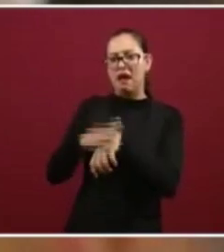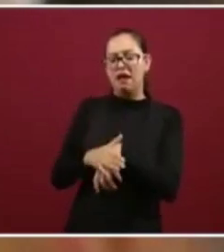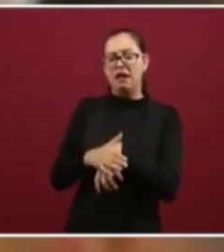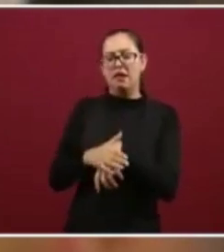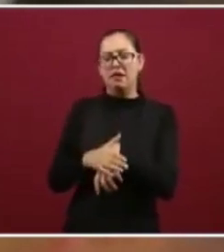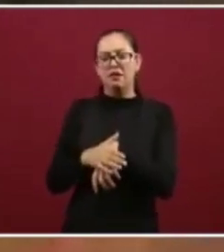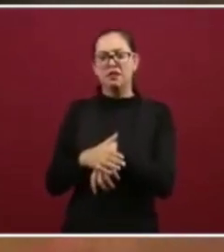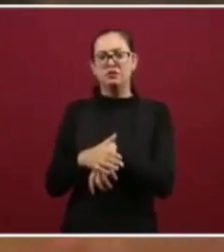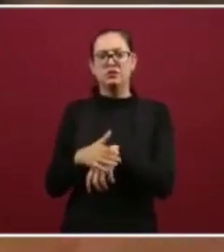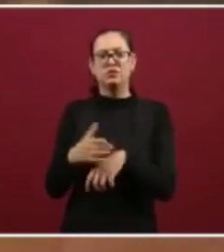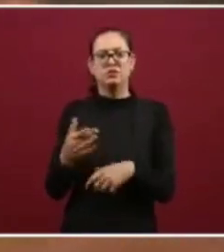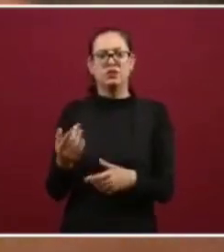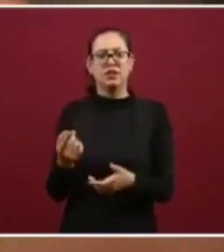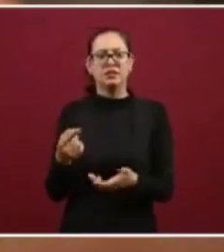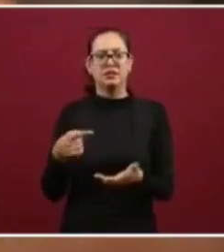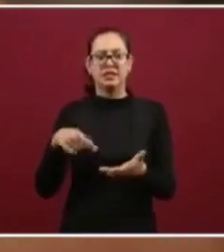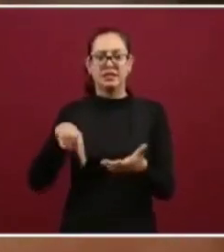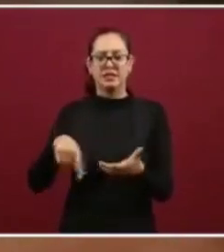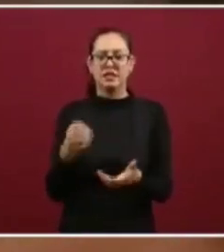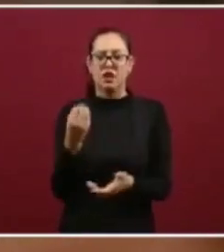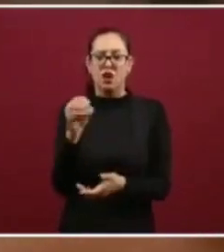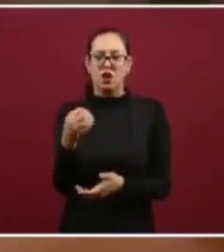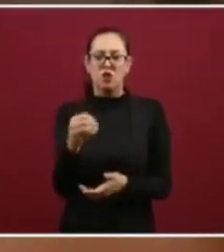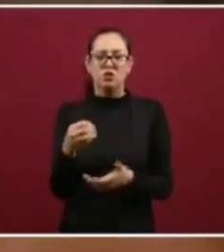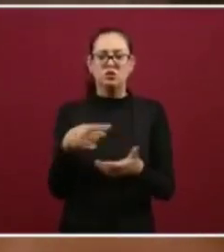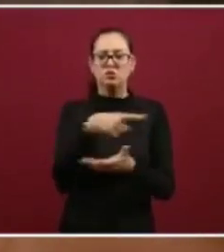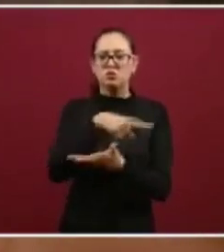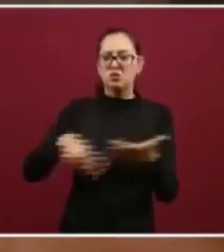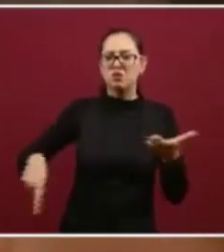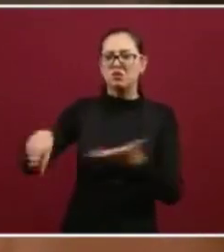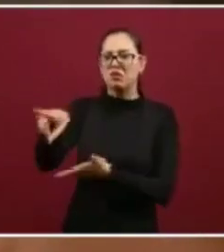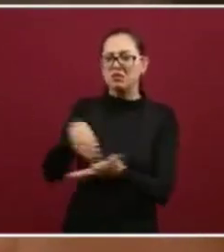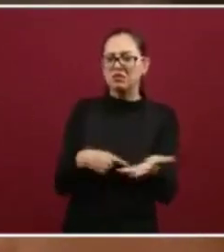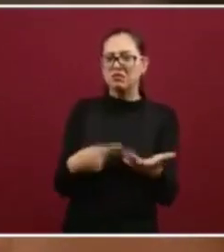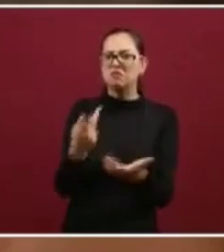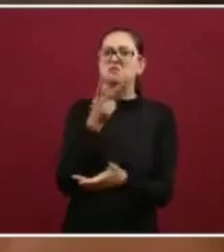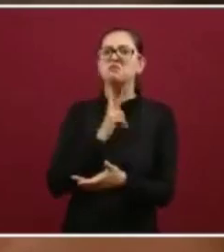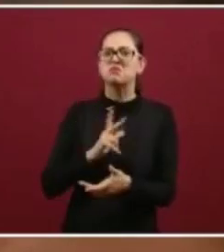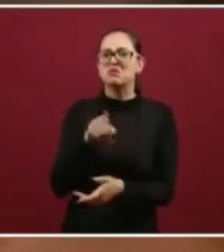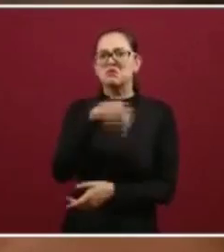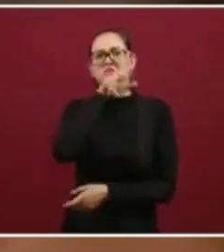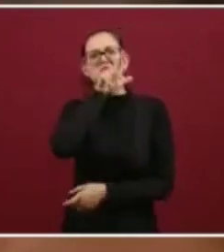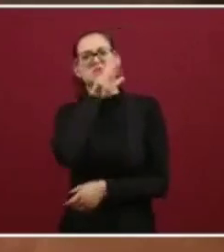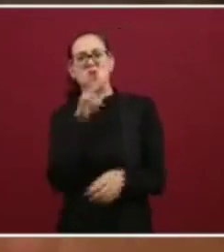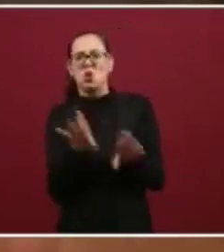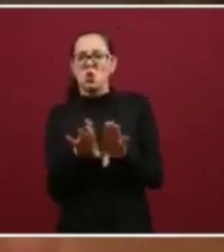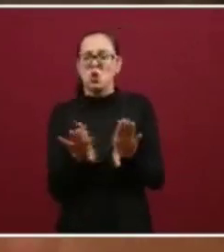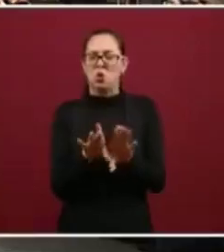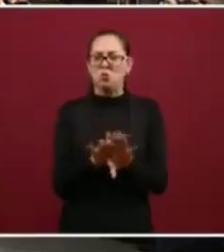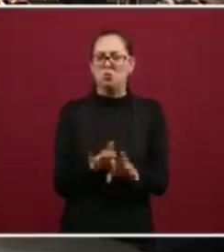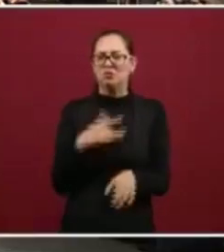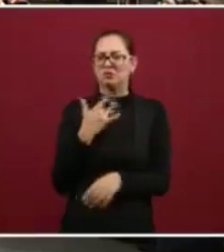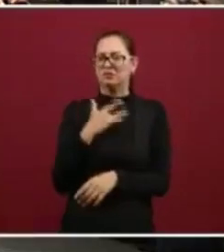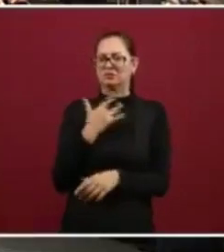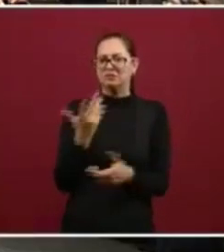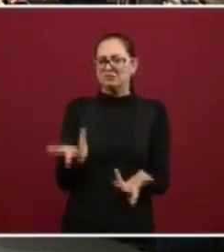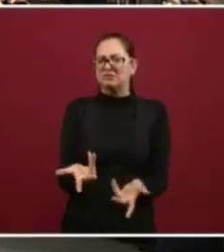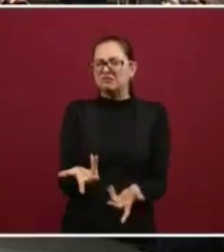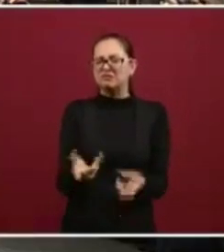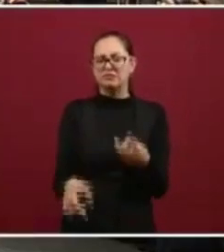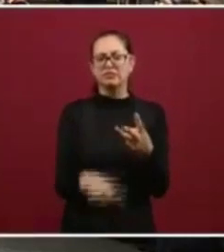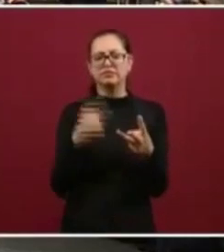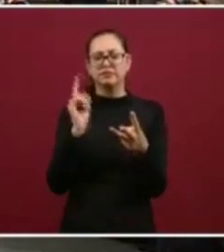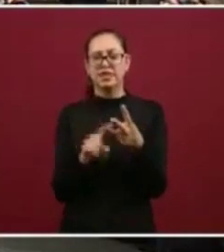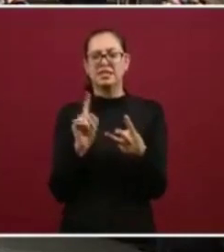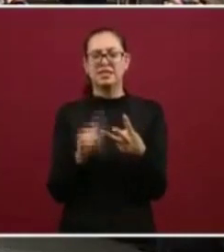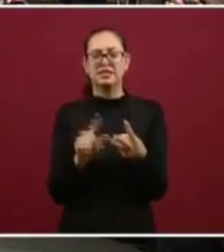petroleras para el mes de octubre. Y saber las razones y qué opina de esta preocupación del sector privado. Y tercero,